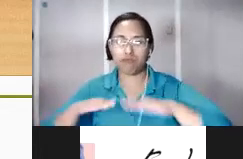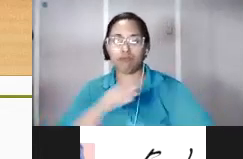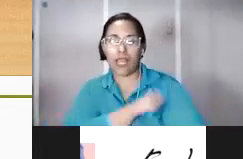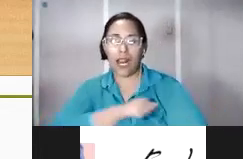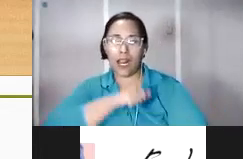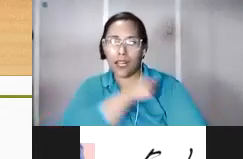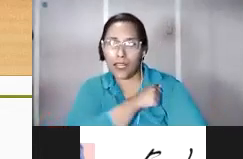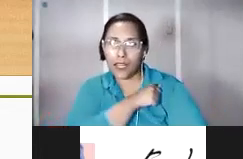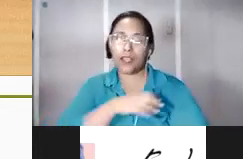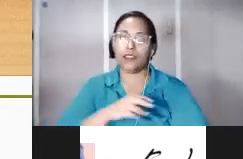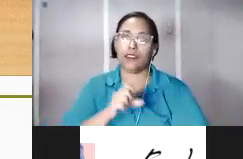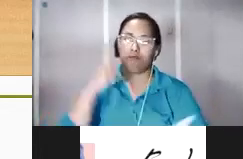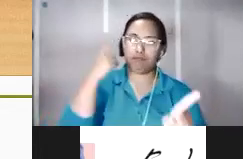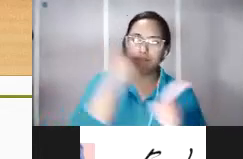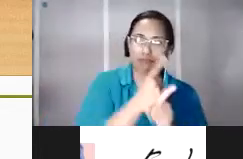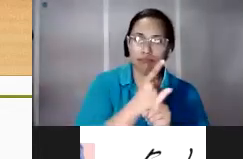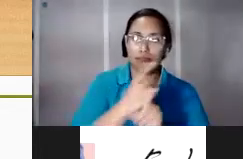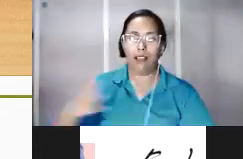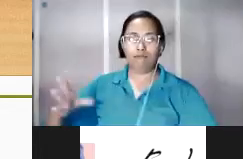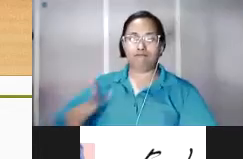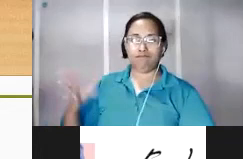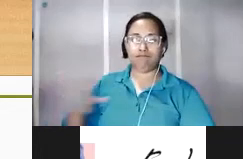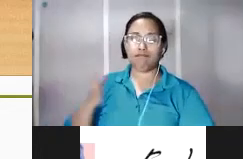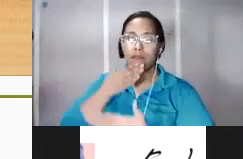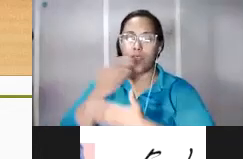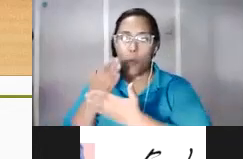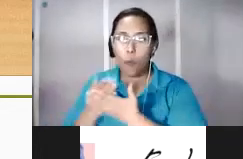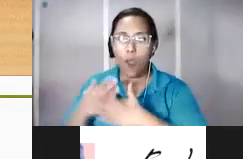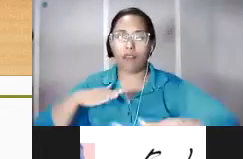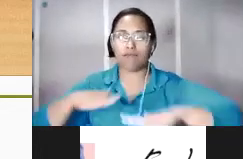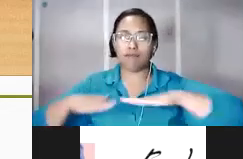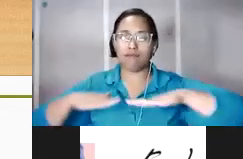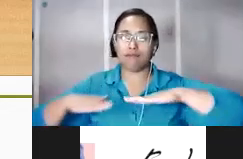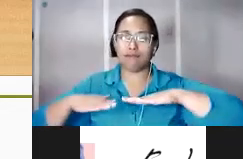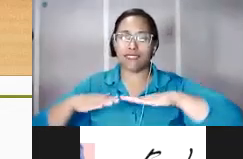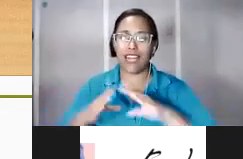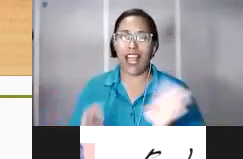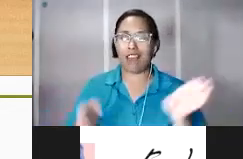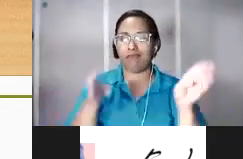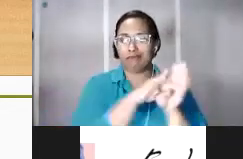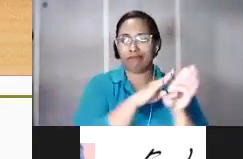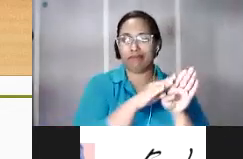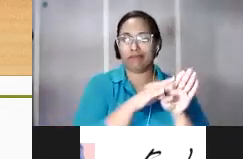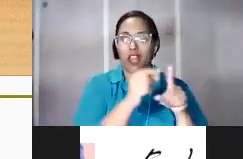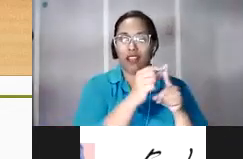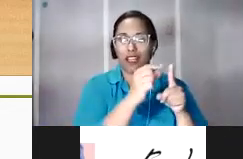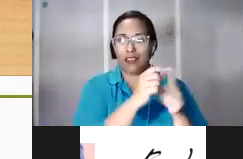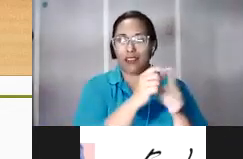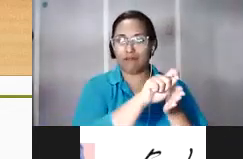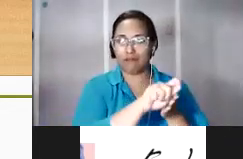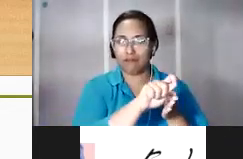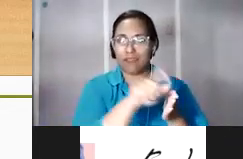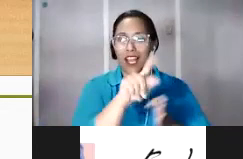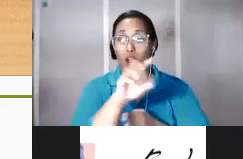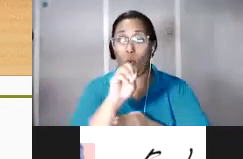corrección, elegancia y buena conducta. Cierro la cita. Por